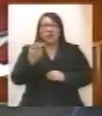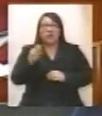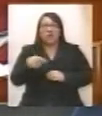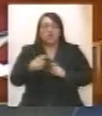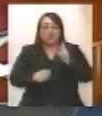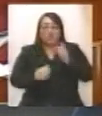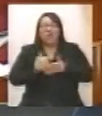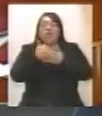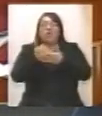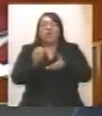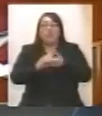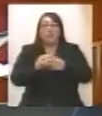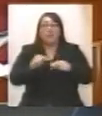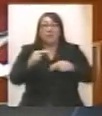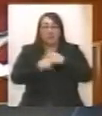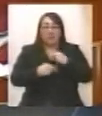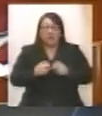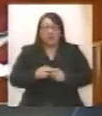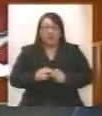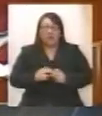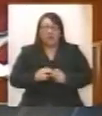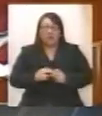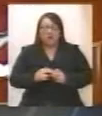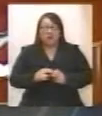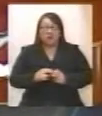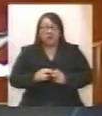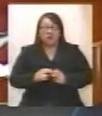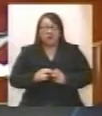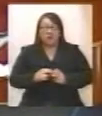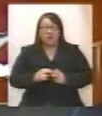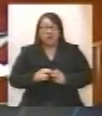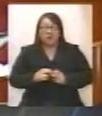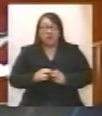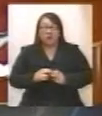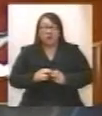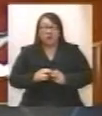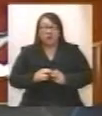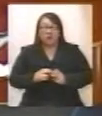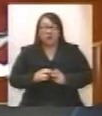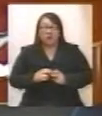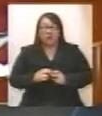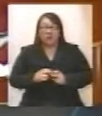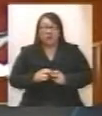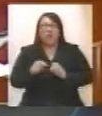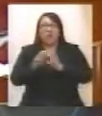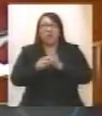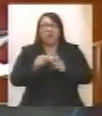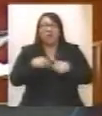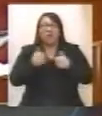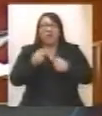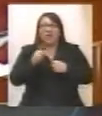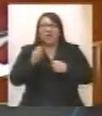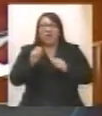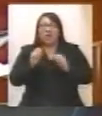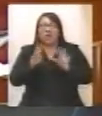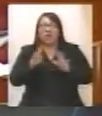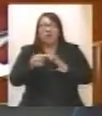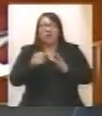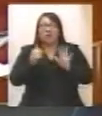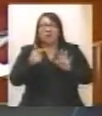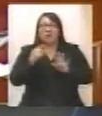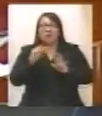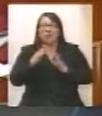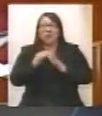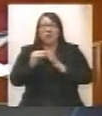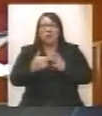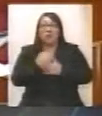430.000 beneficiarios a nivel nacional. El Programa Nacional Vida Digna, con un presupuesto de 9,6 millones de nuevos